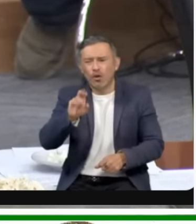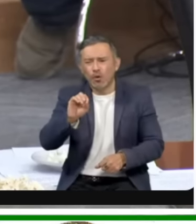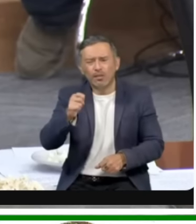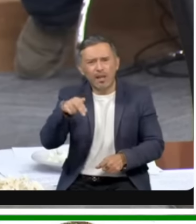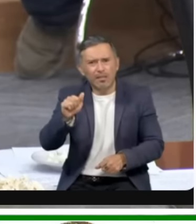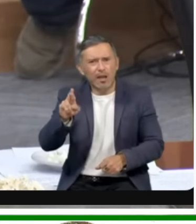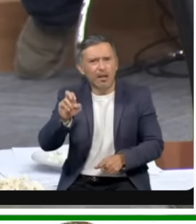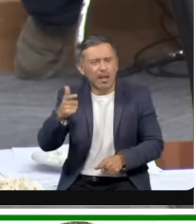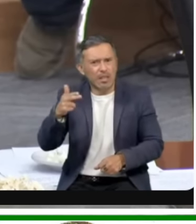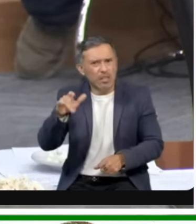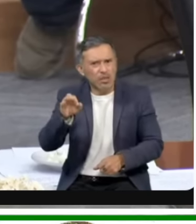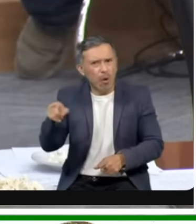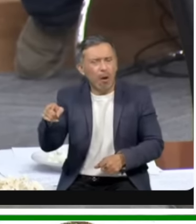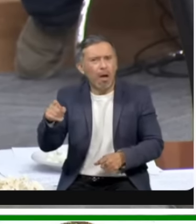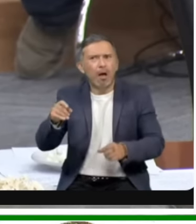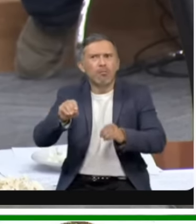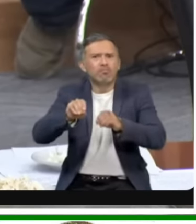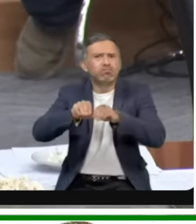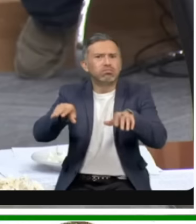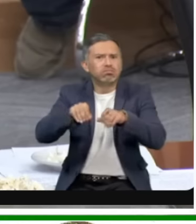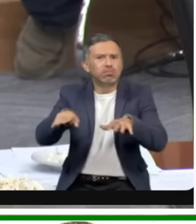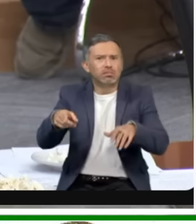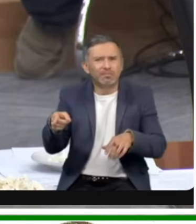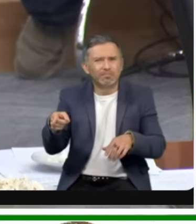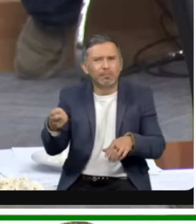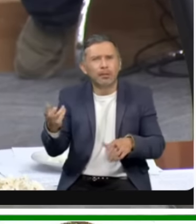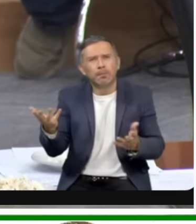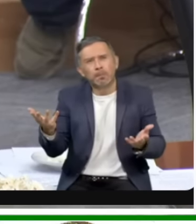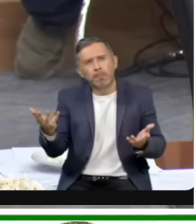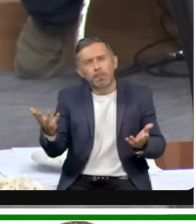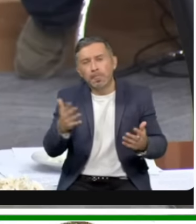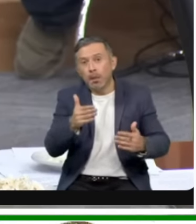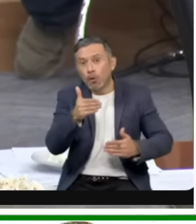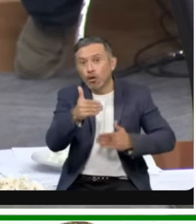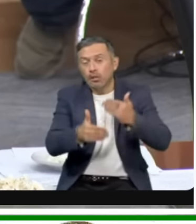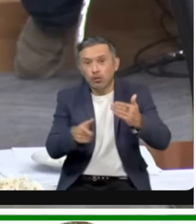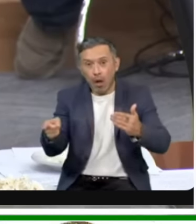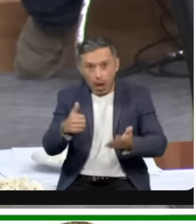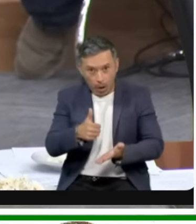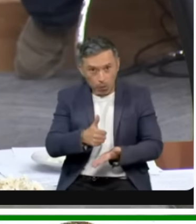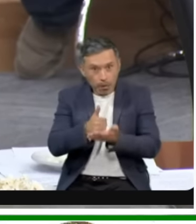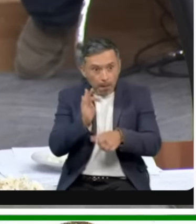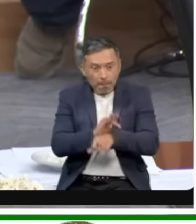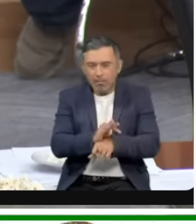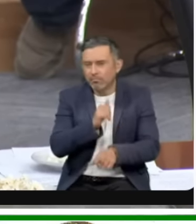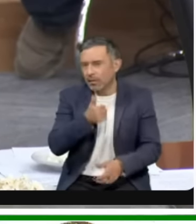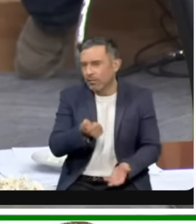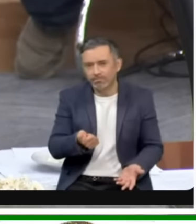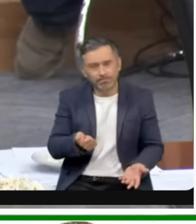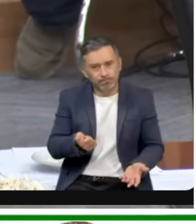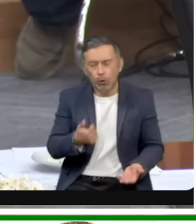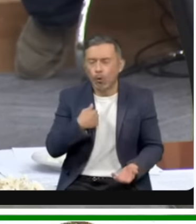reguillo poco que poco abonaron al proceso nosotros insistiremos